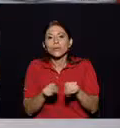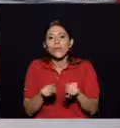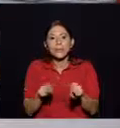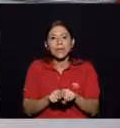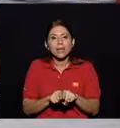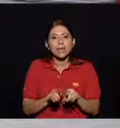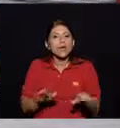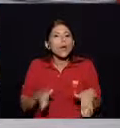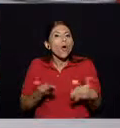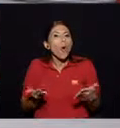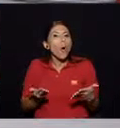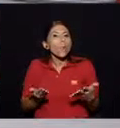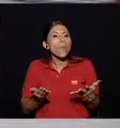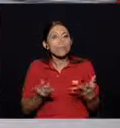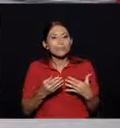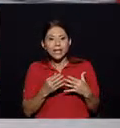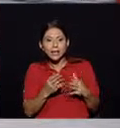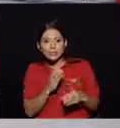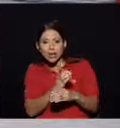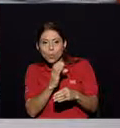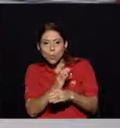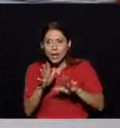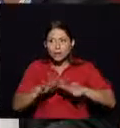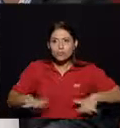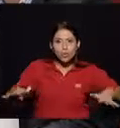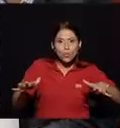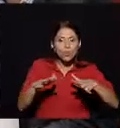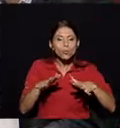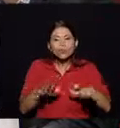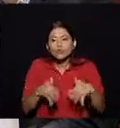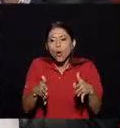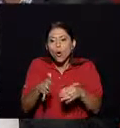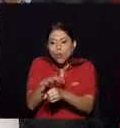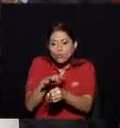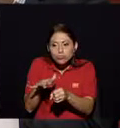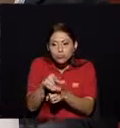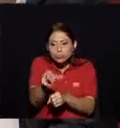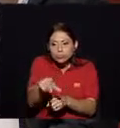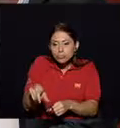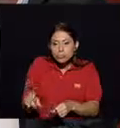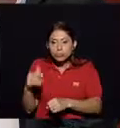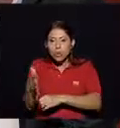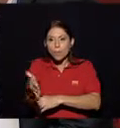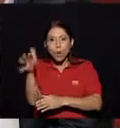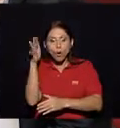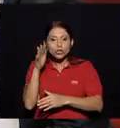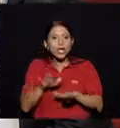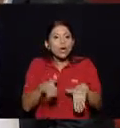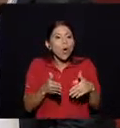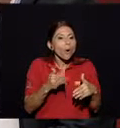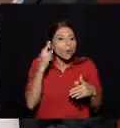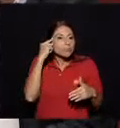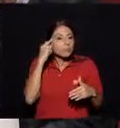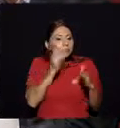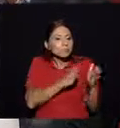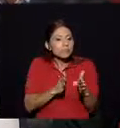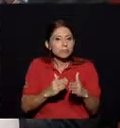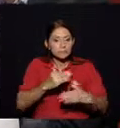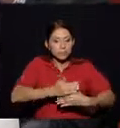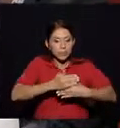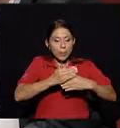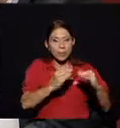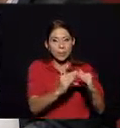cómo se generan los asentamientos humanos, cómo se cuidan los recursos, los acuíferos, las zonas de recarga, el bosque, etc.